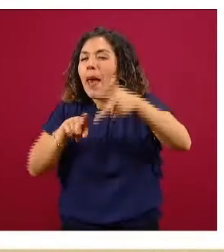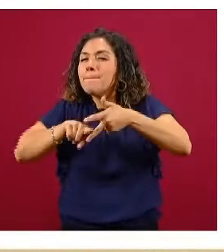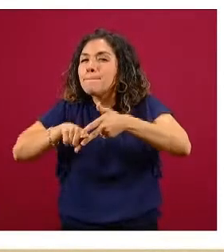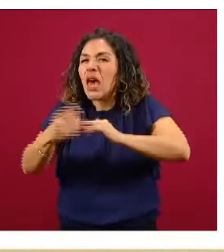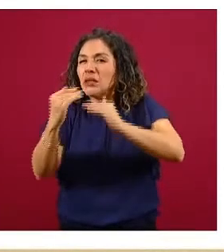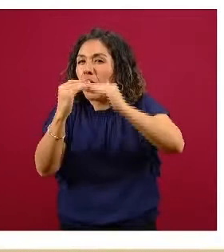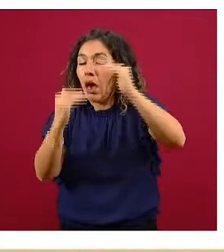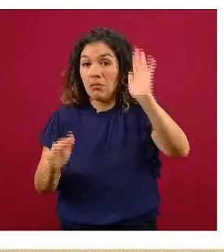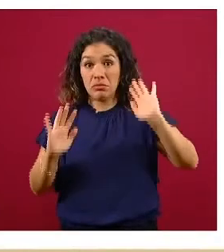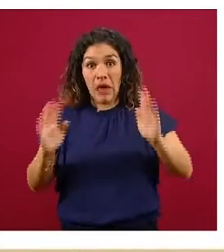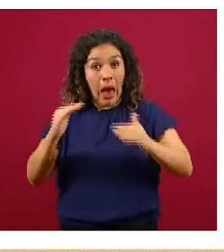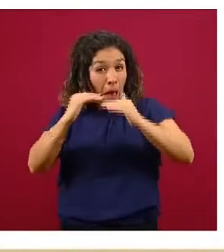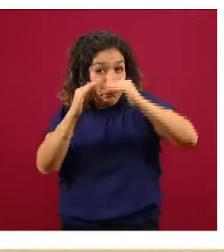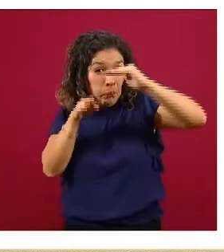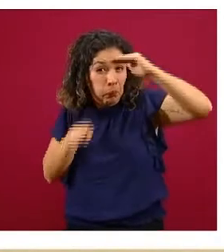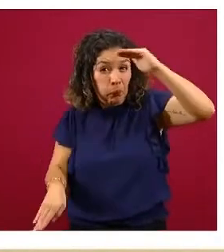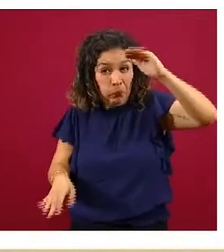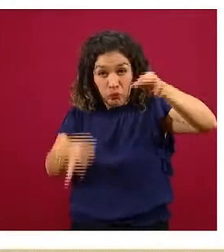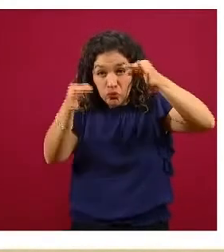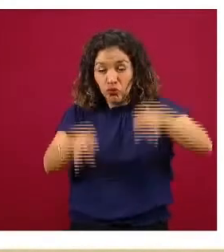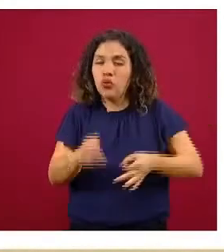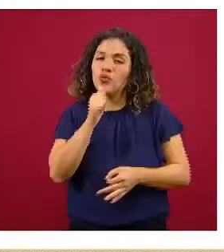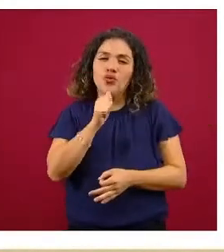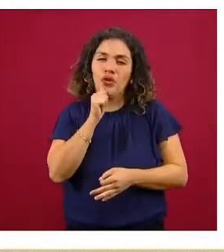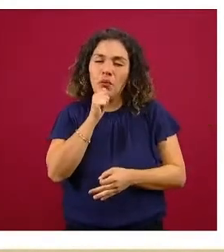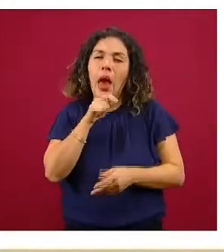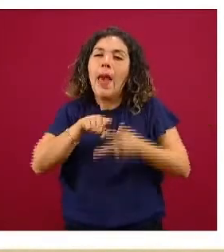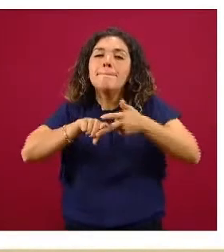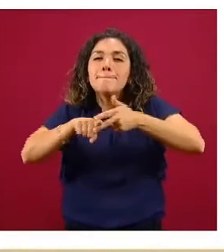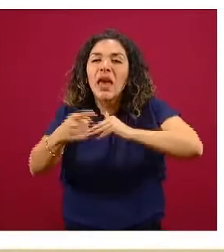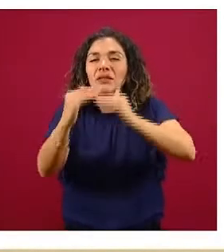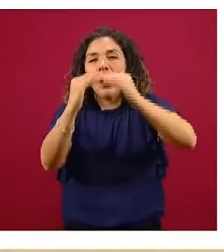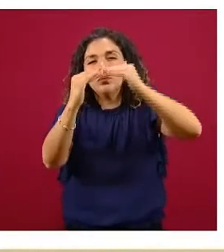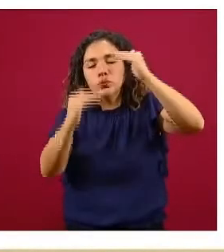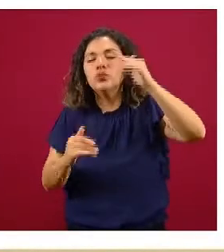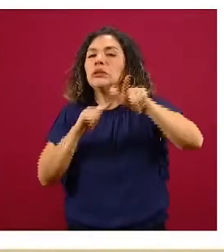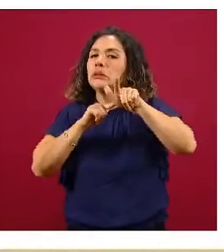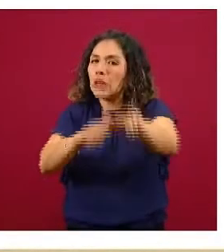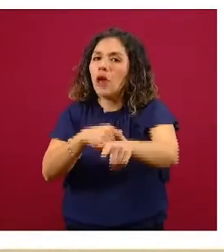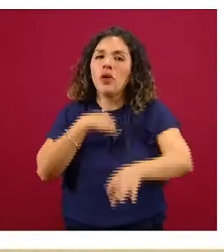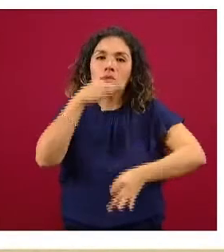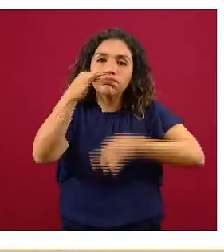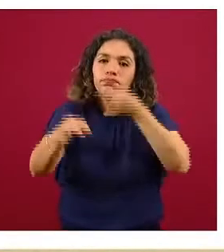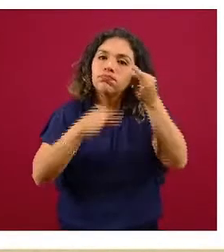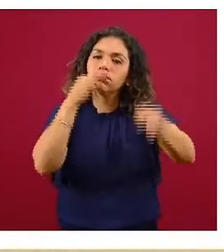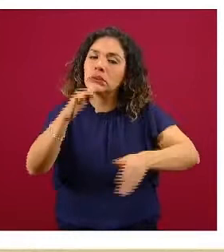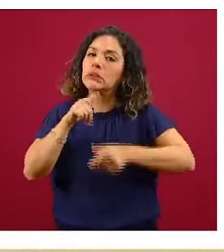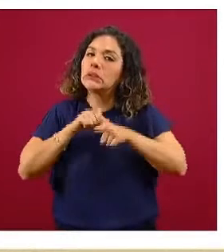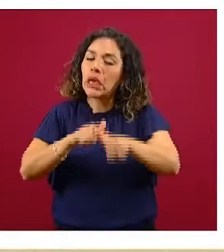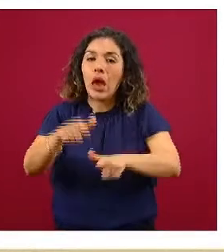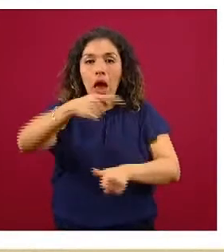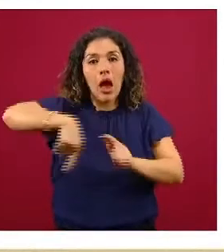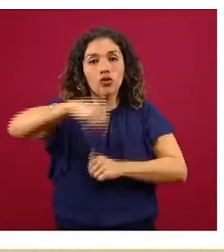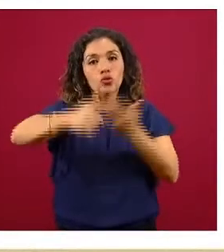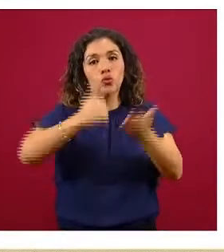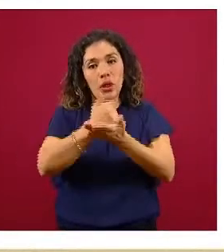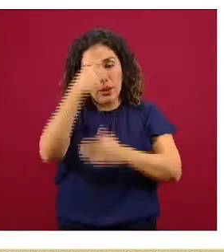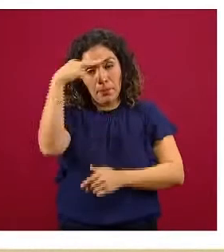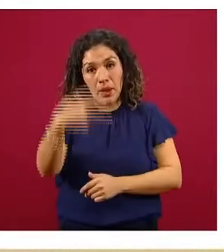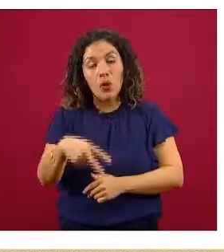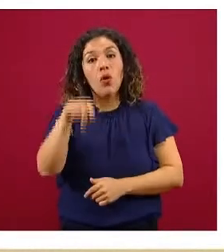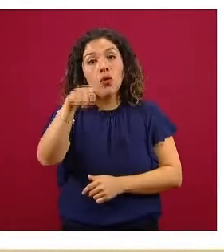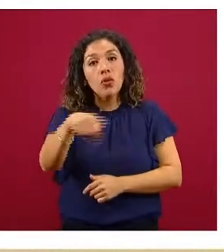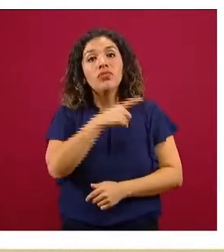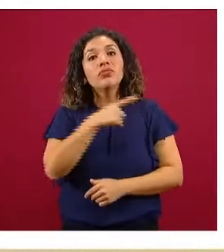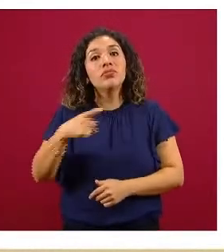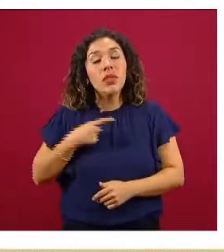no estamos todavía en un descenso franco, por lo tanto el llamado continúa siendo a la Ciudad de México que